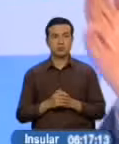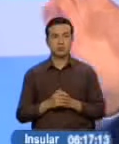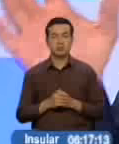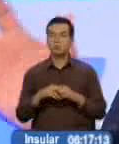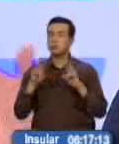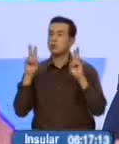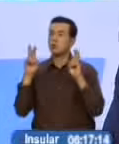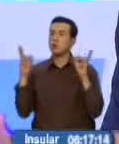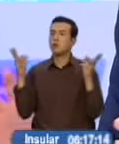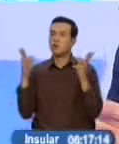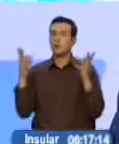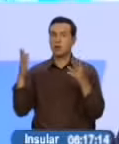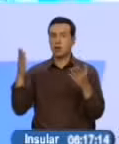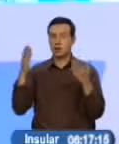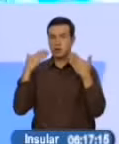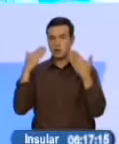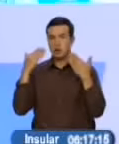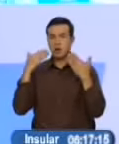refiere?